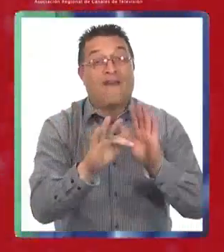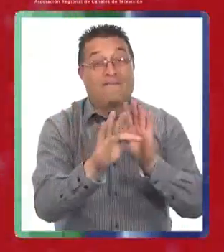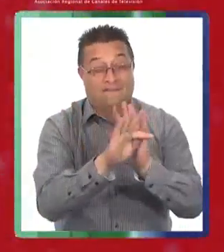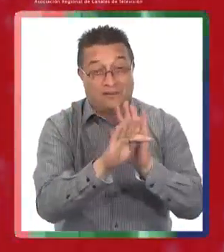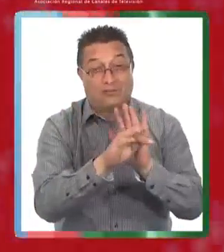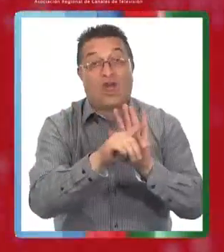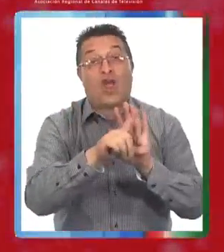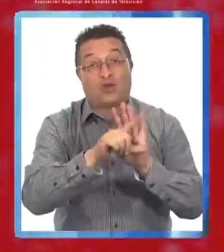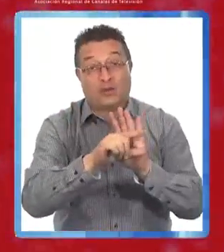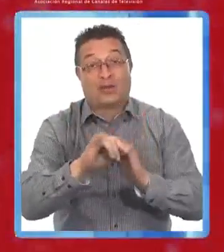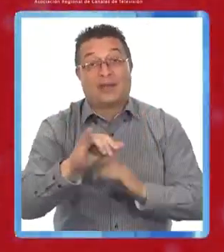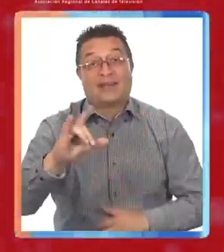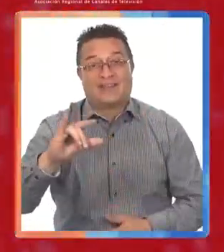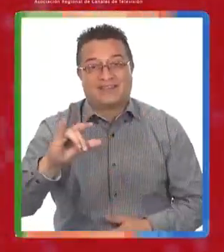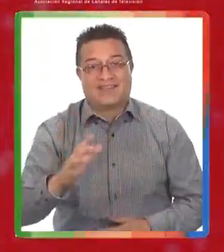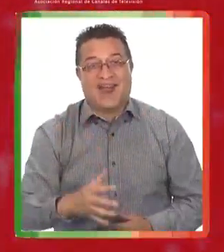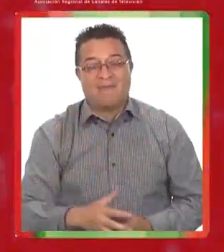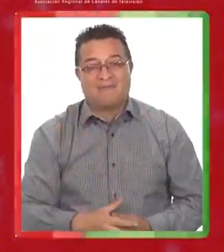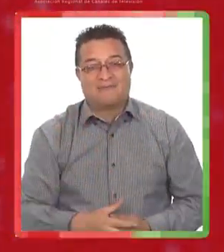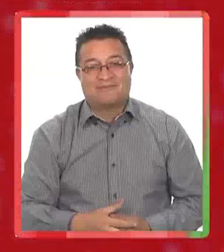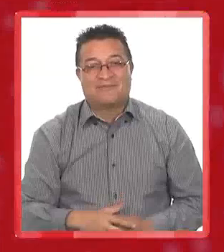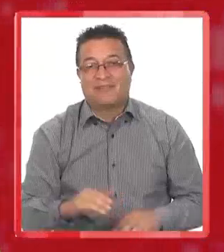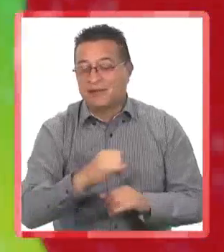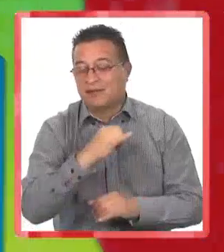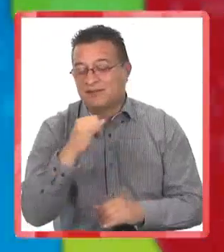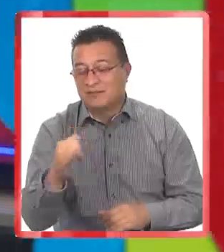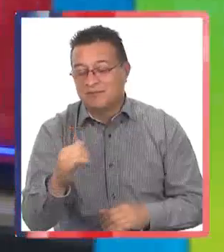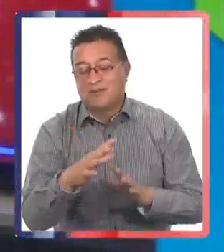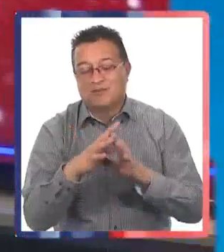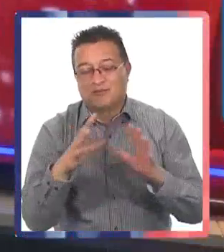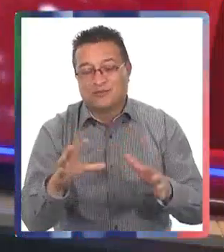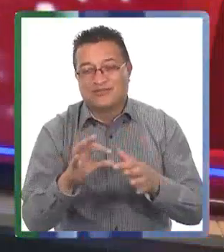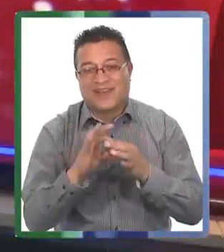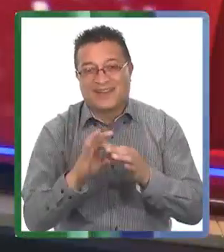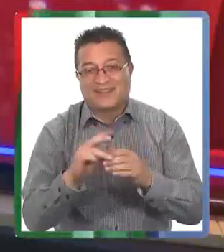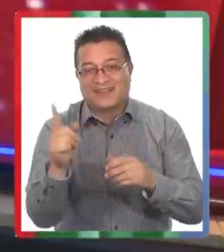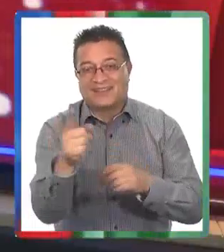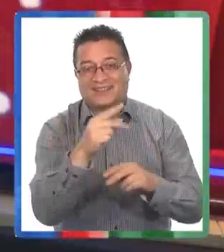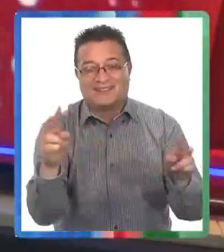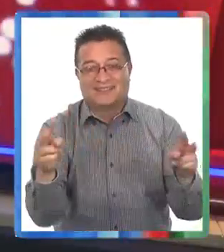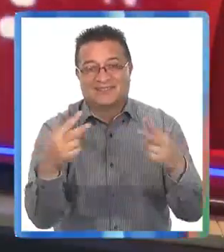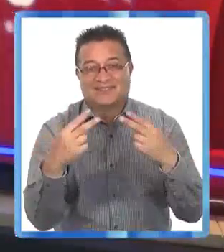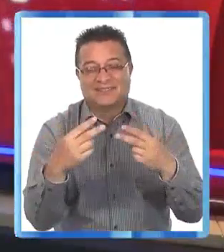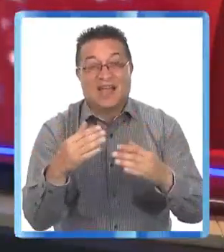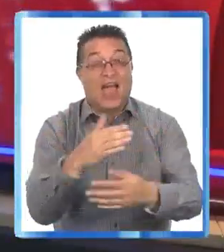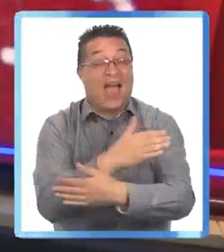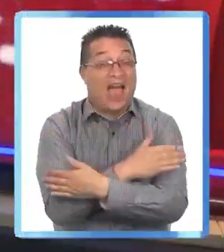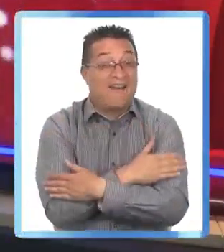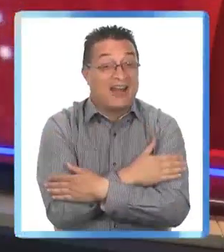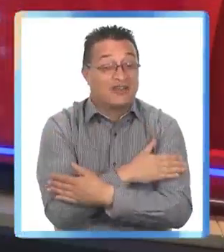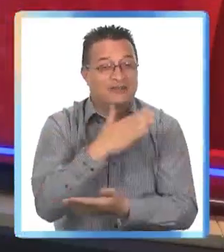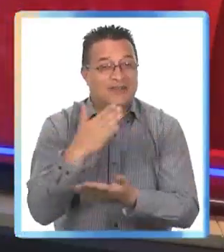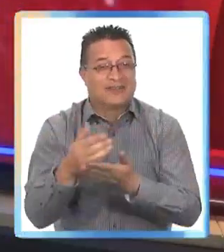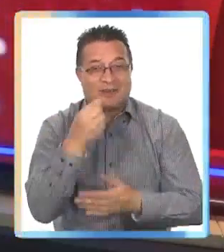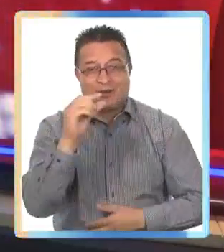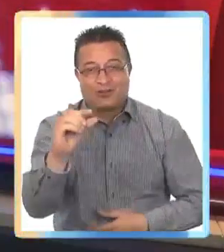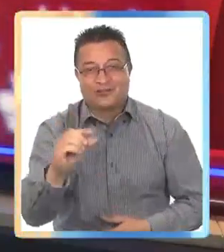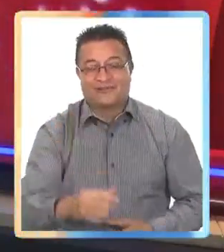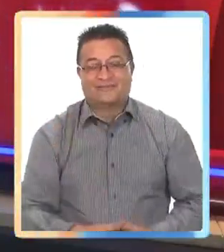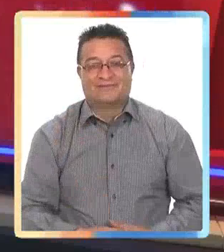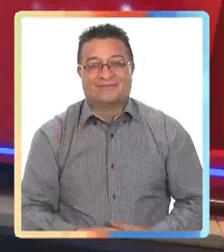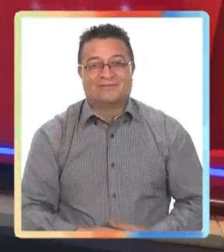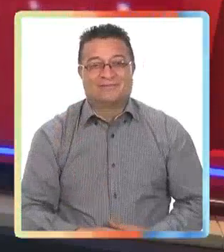encuentran en las redes sociales, en Facebook, en Twitter y en Instagram. Como siempre, muchísimas gracias por acompañarnos, les mandamos un abrazo y hasta